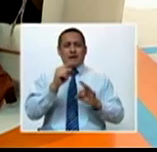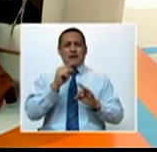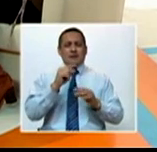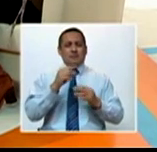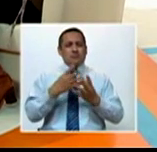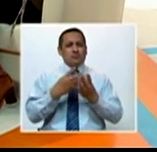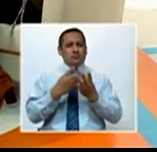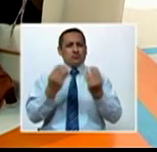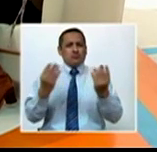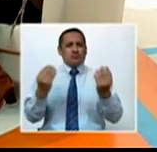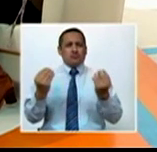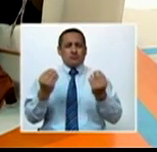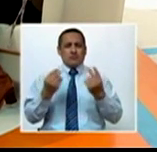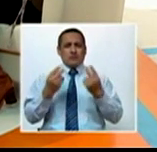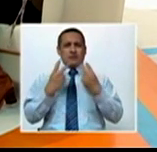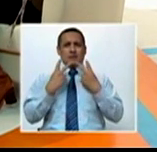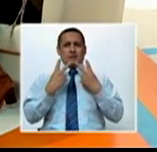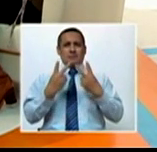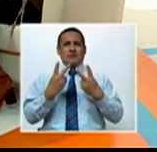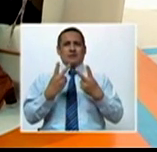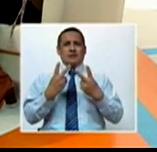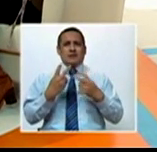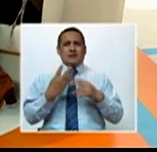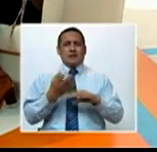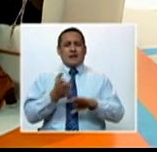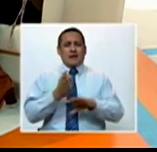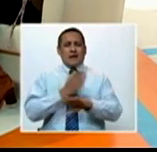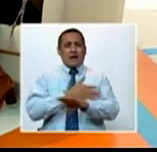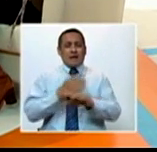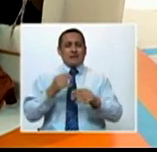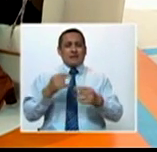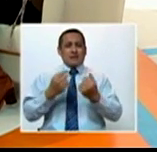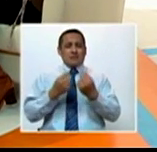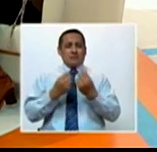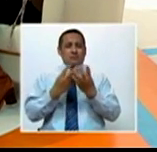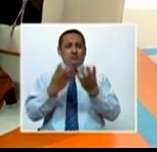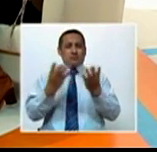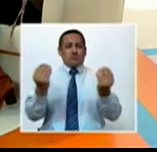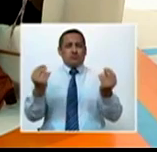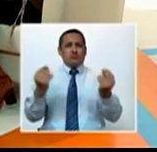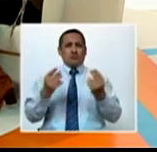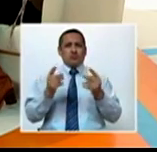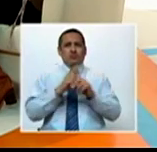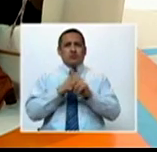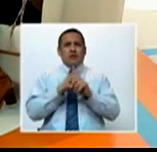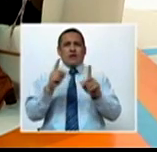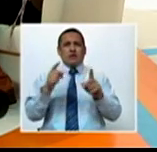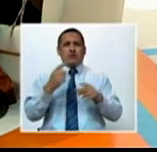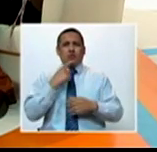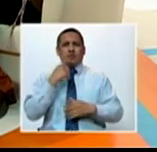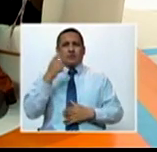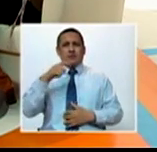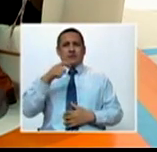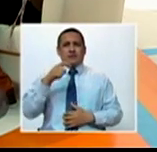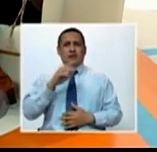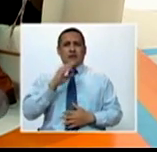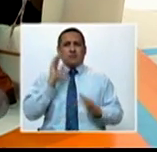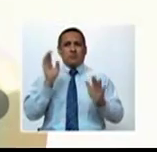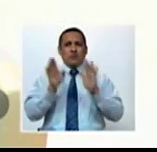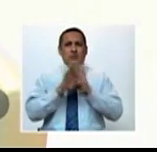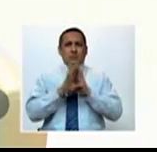en nuestro escenario ya no es tan excepcional encontrar,